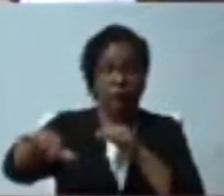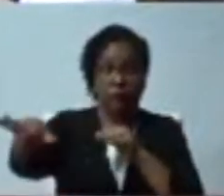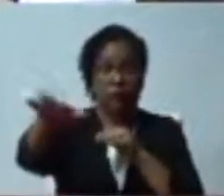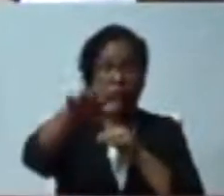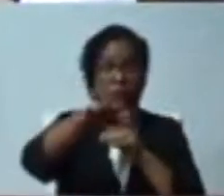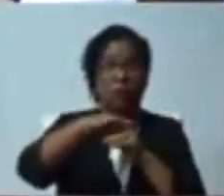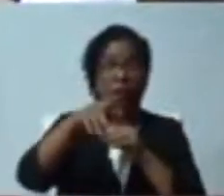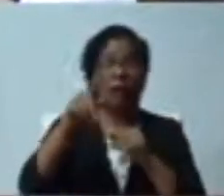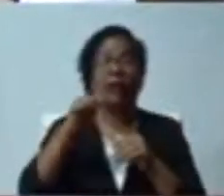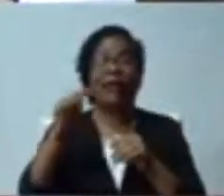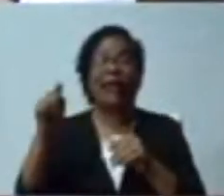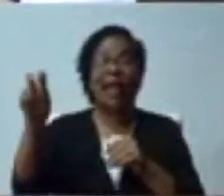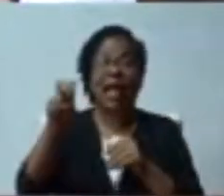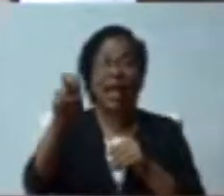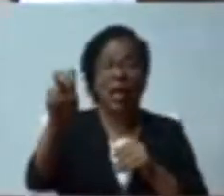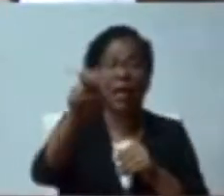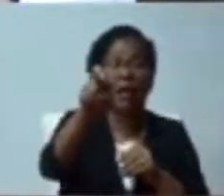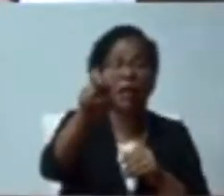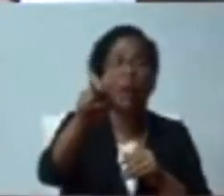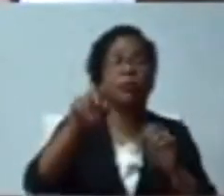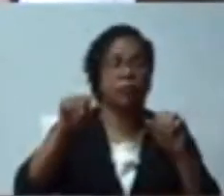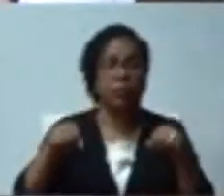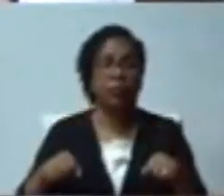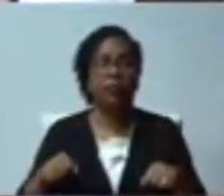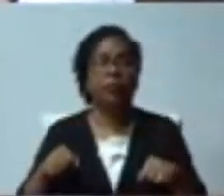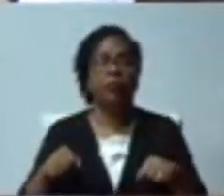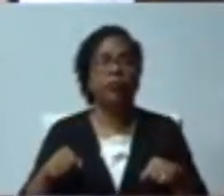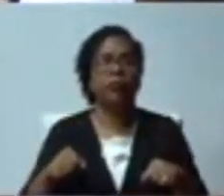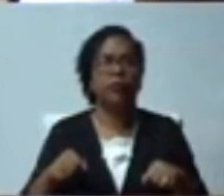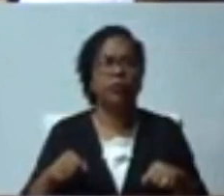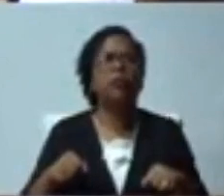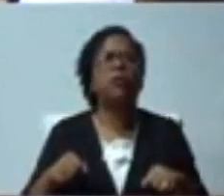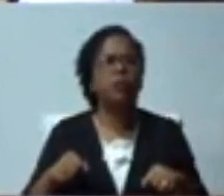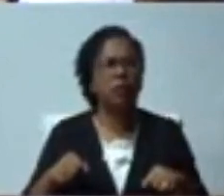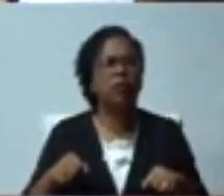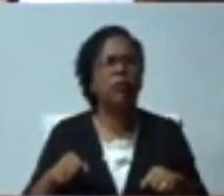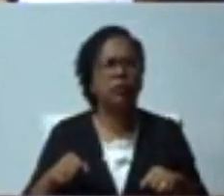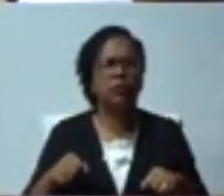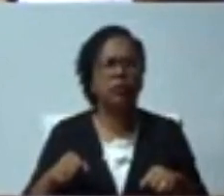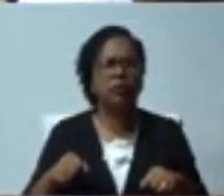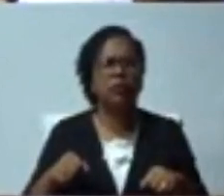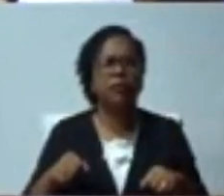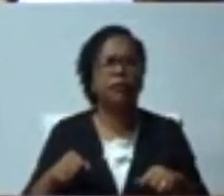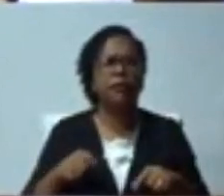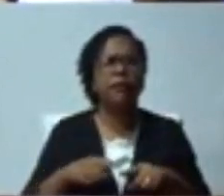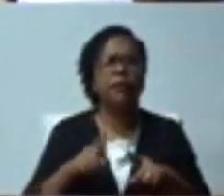buen turismo pudiera ser parte de la República Dominicana. Pero